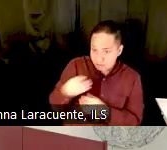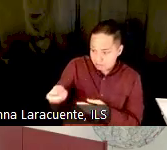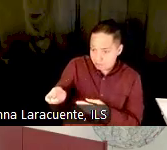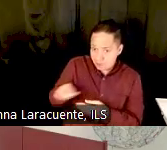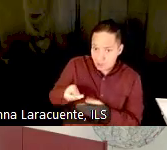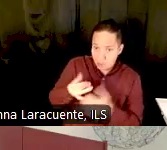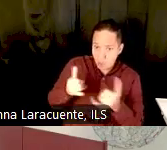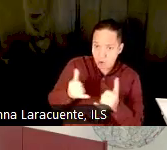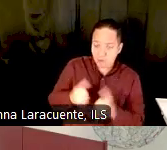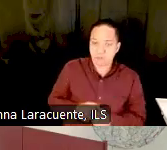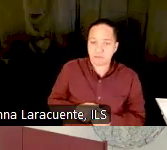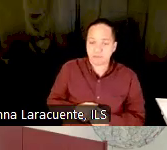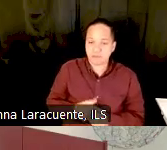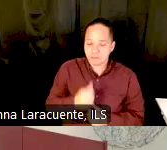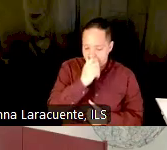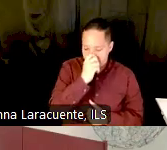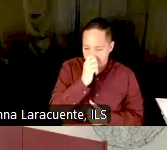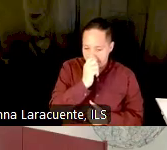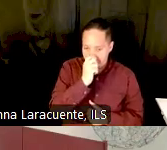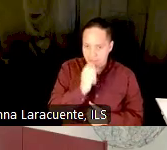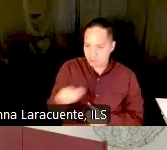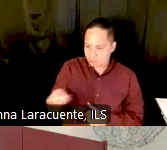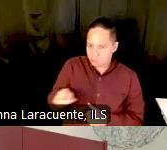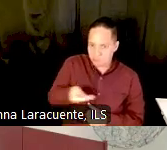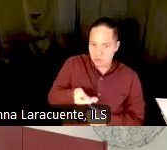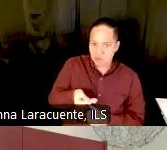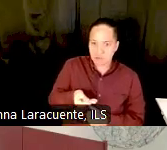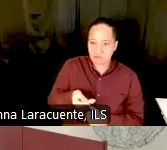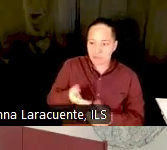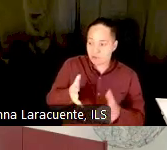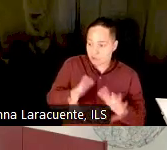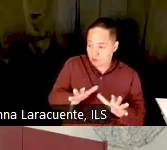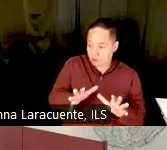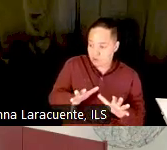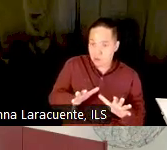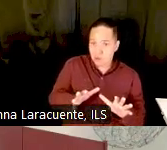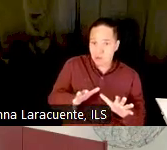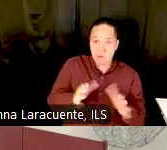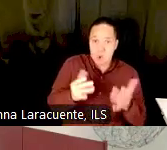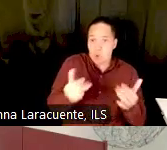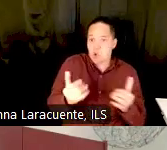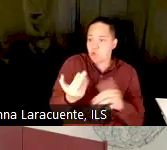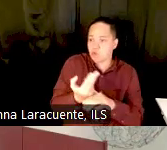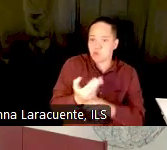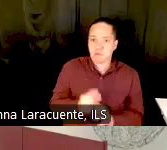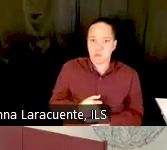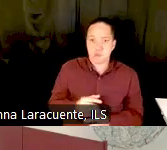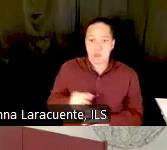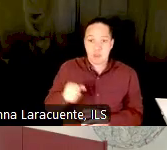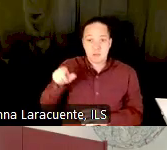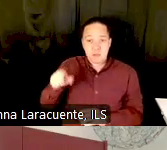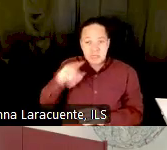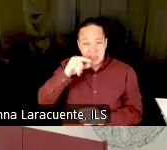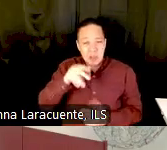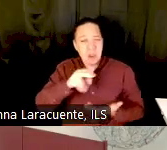juego. Y él me lo da. Y yo, ¿se acabó el juego o ya no se va a usar hoy? Él se tiró al piso,